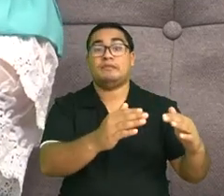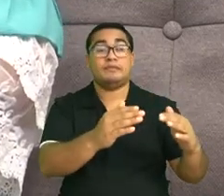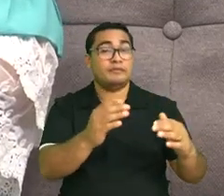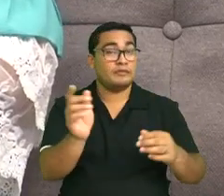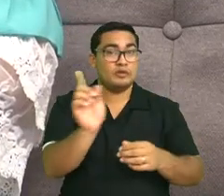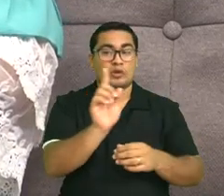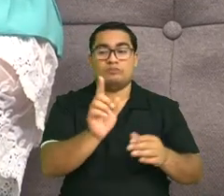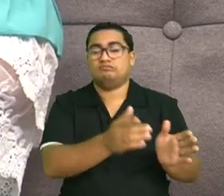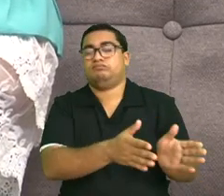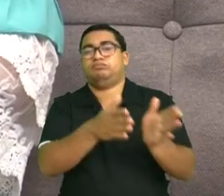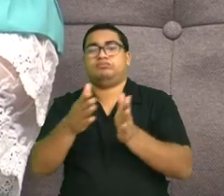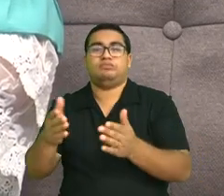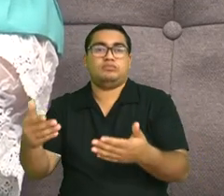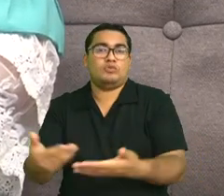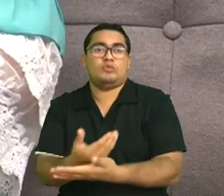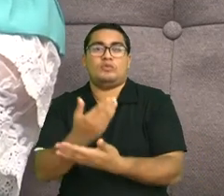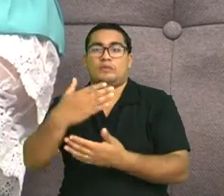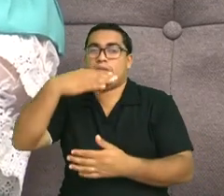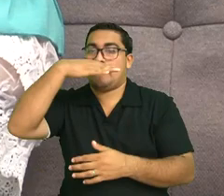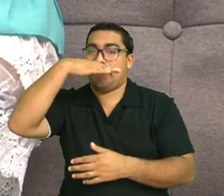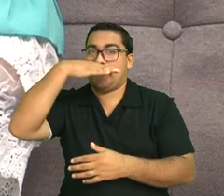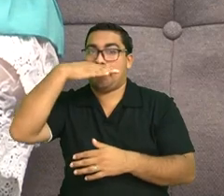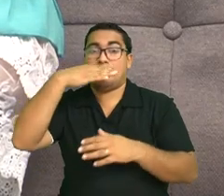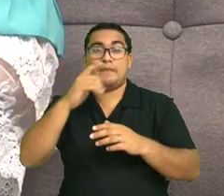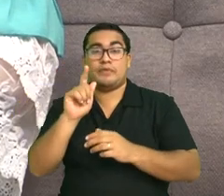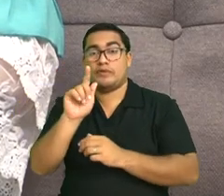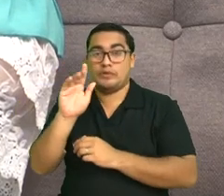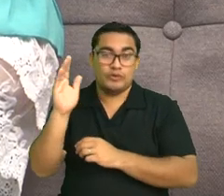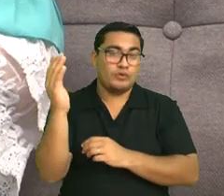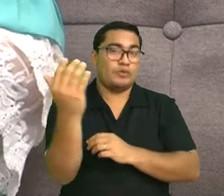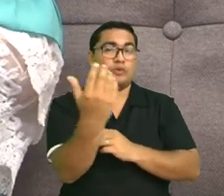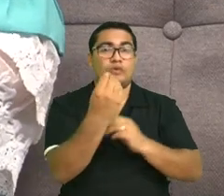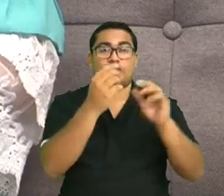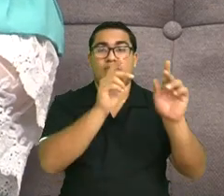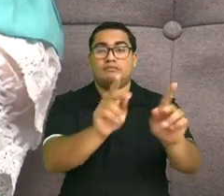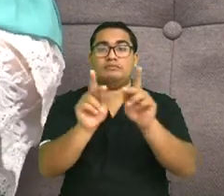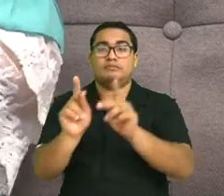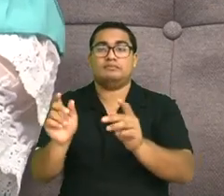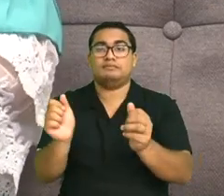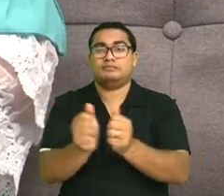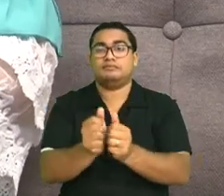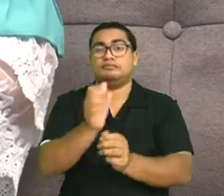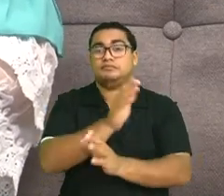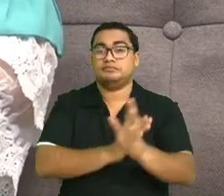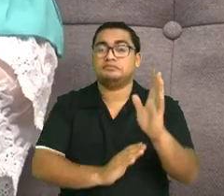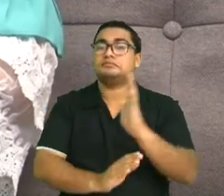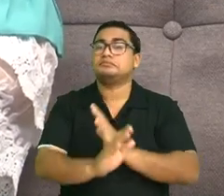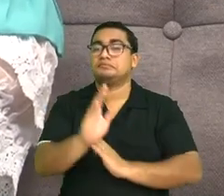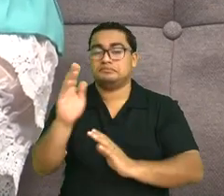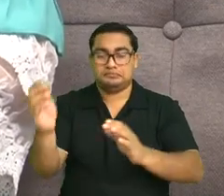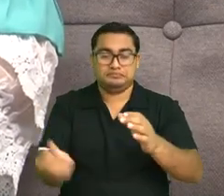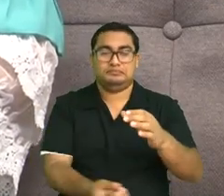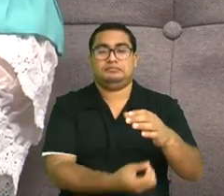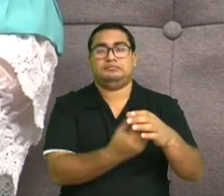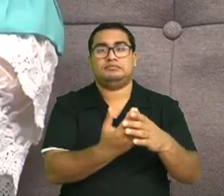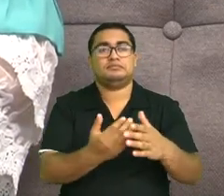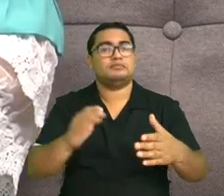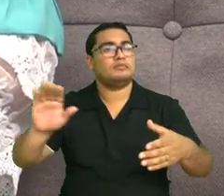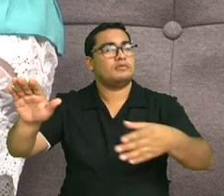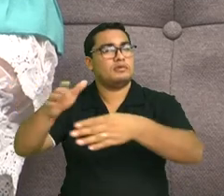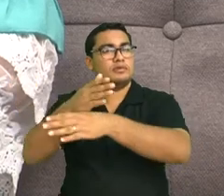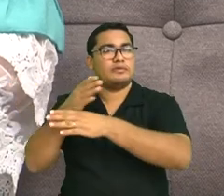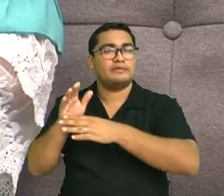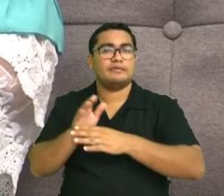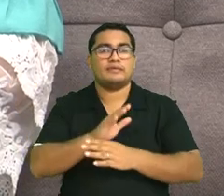triunfo de la revolución que todas estas personas con discapacidad, han sido incluidas en los distintos